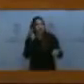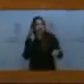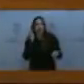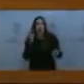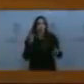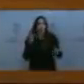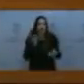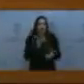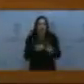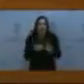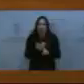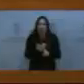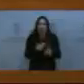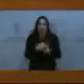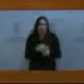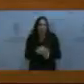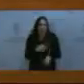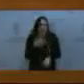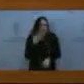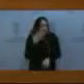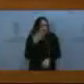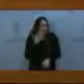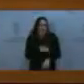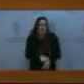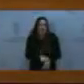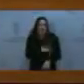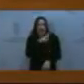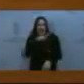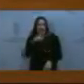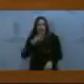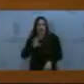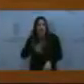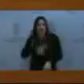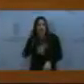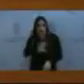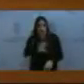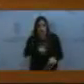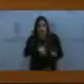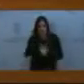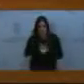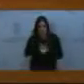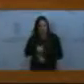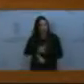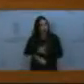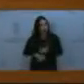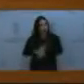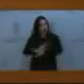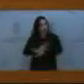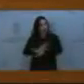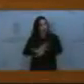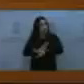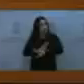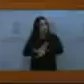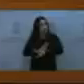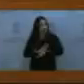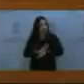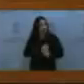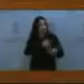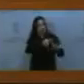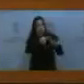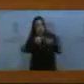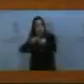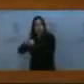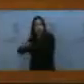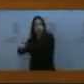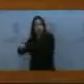difícil todavía. Las reservas regionales que gestiona la consejería se vacían de caza y los jabalíes